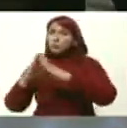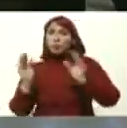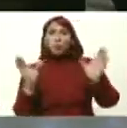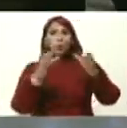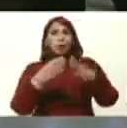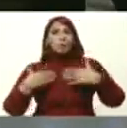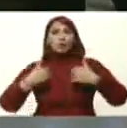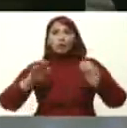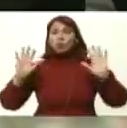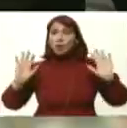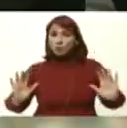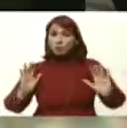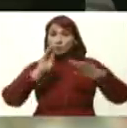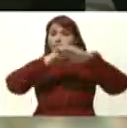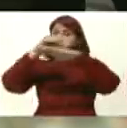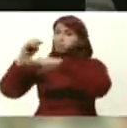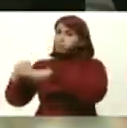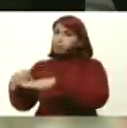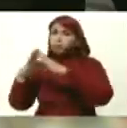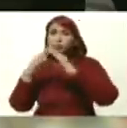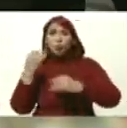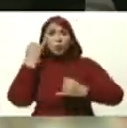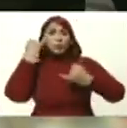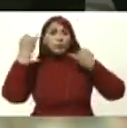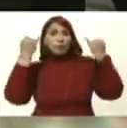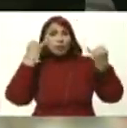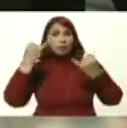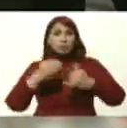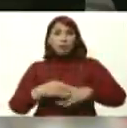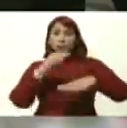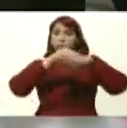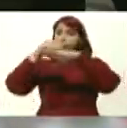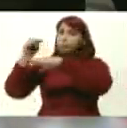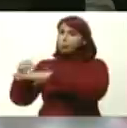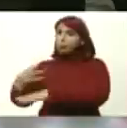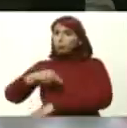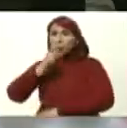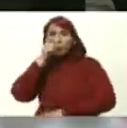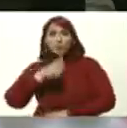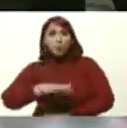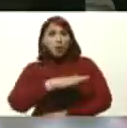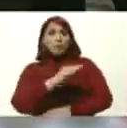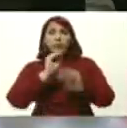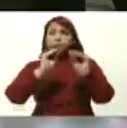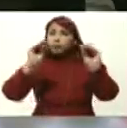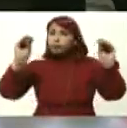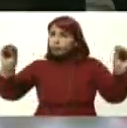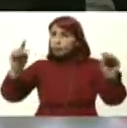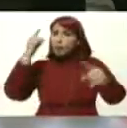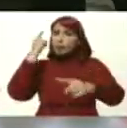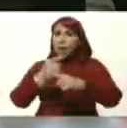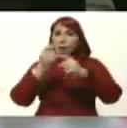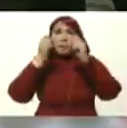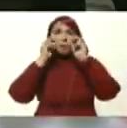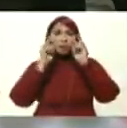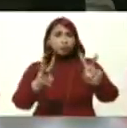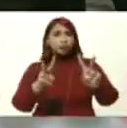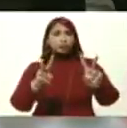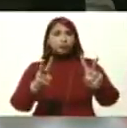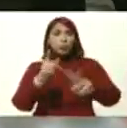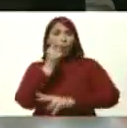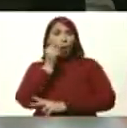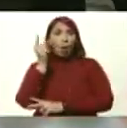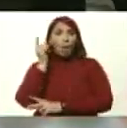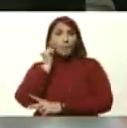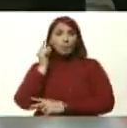seguridad, alerta a todos los organismos de inteligencia, alerta a nuestro pueblo, alerta, alerta al hombre y la mujer de